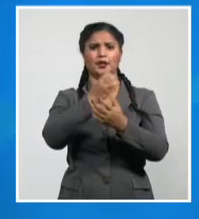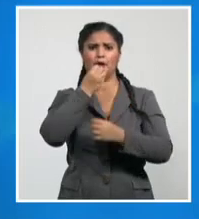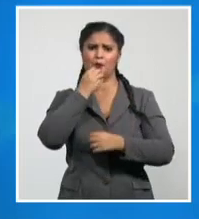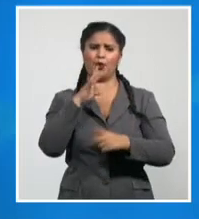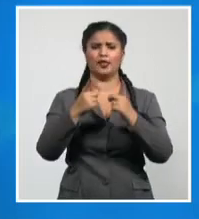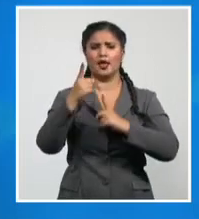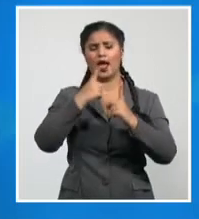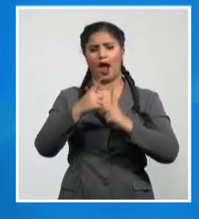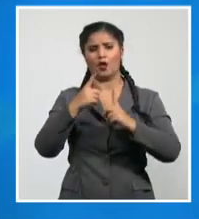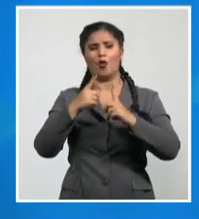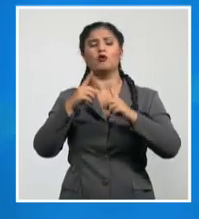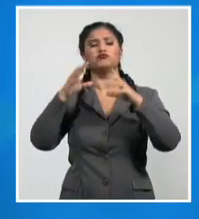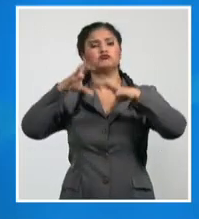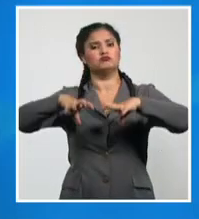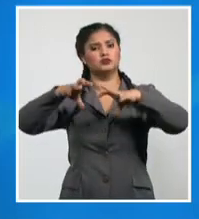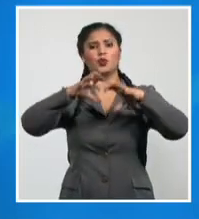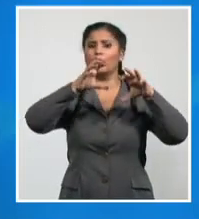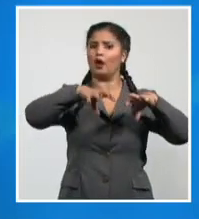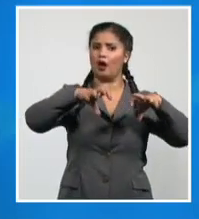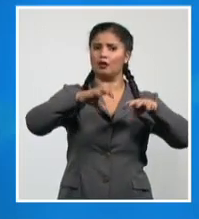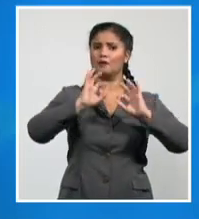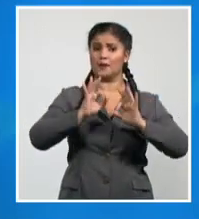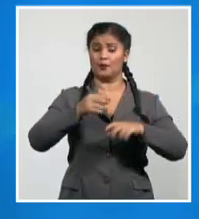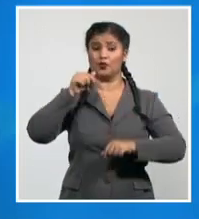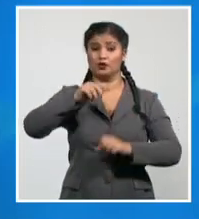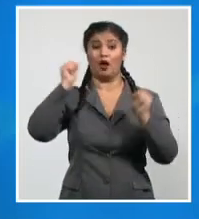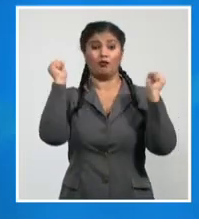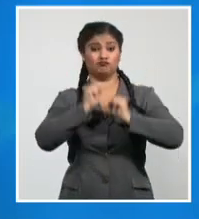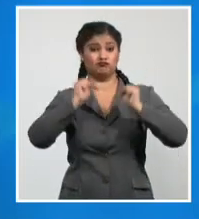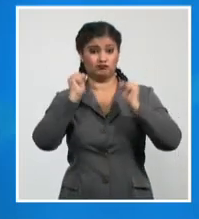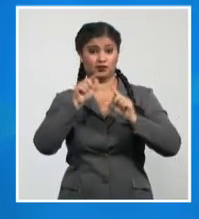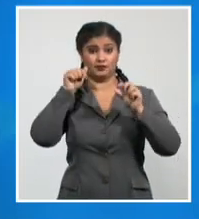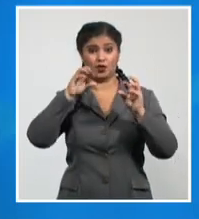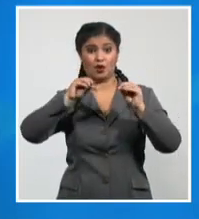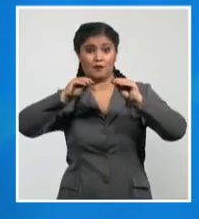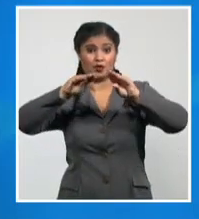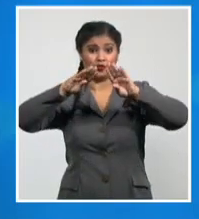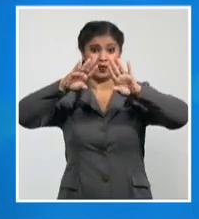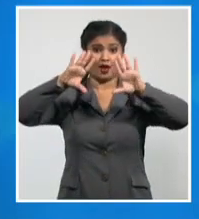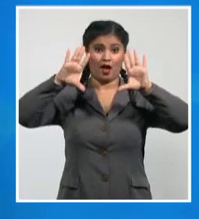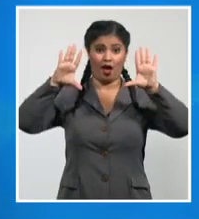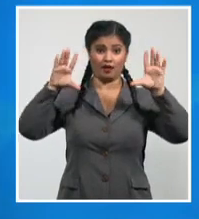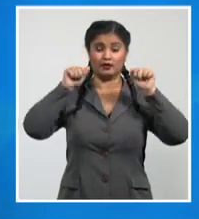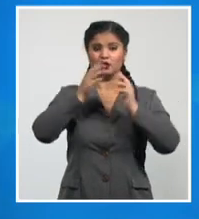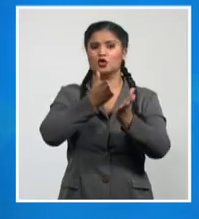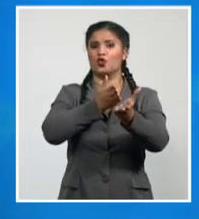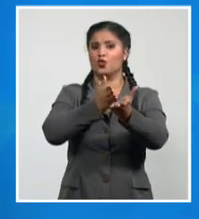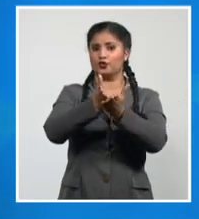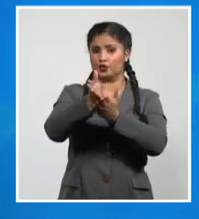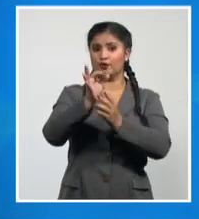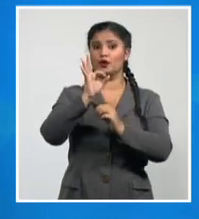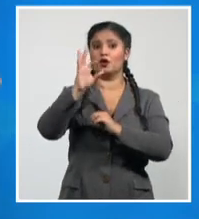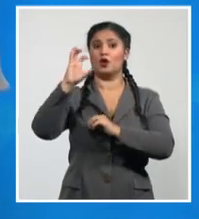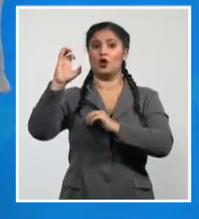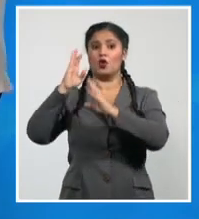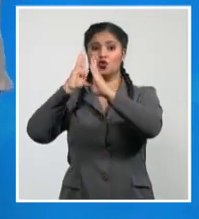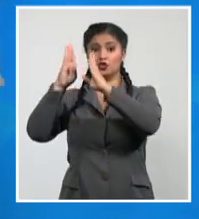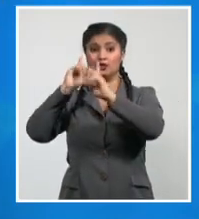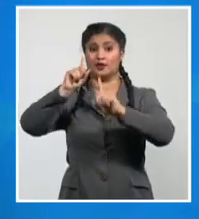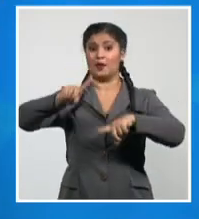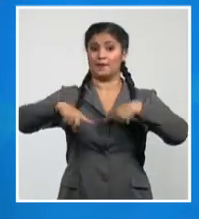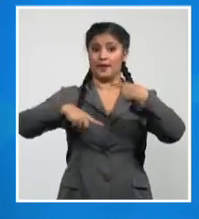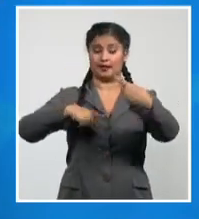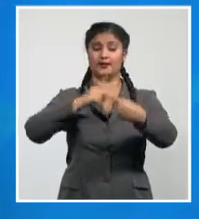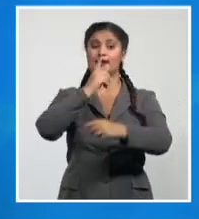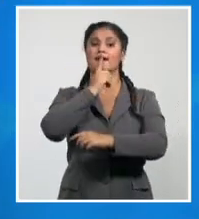Esto se debe a la cercanía de ese nuevo frente frío que después, durante la madrugada, avanzará sobre occidente y durante la jornada de mañana viernes continuará